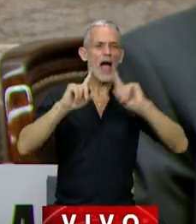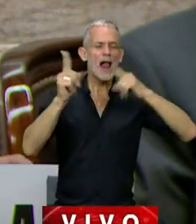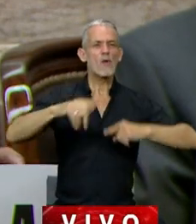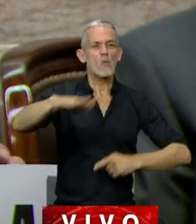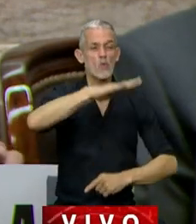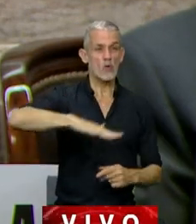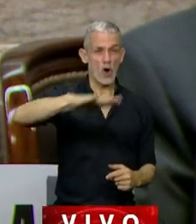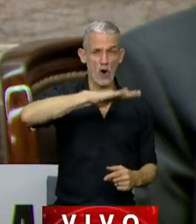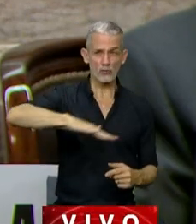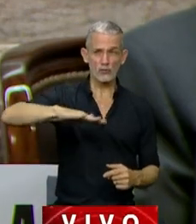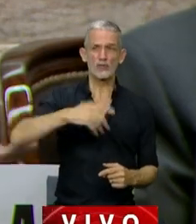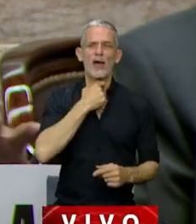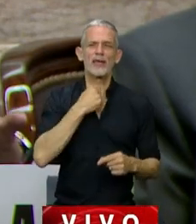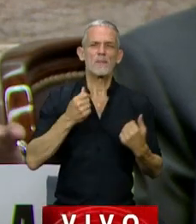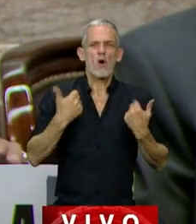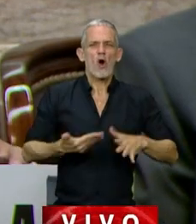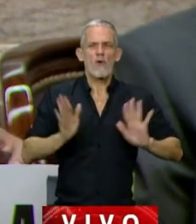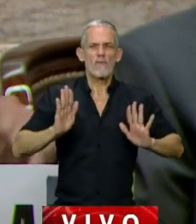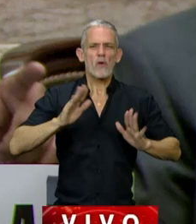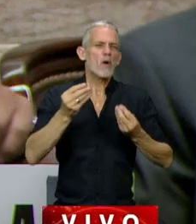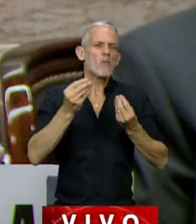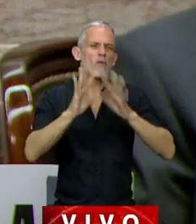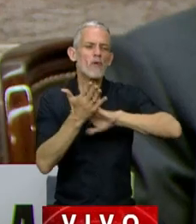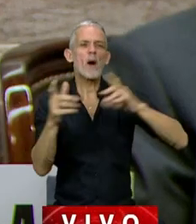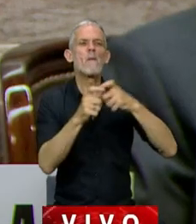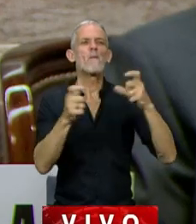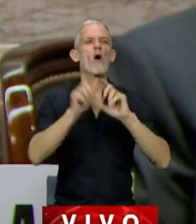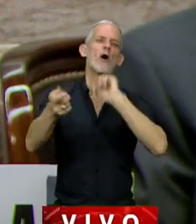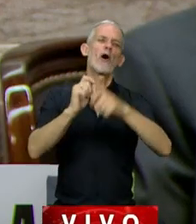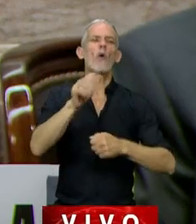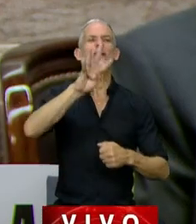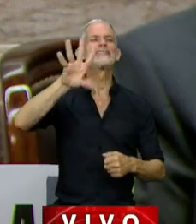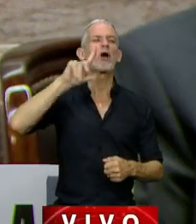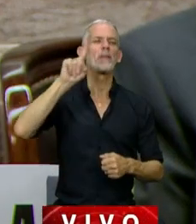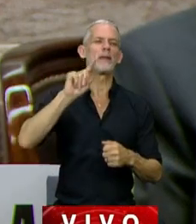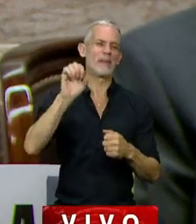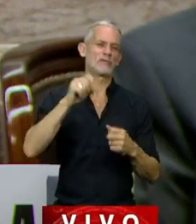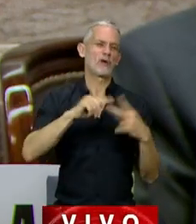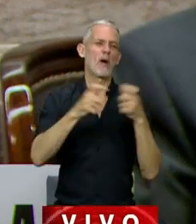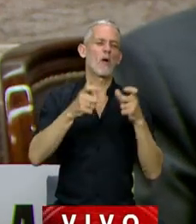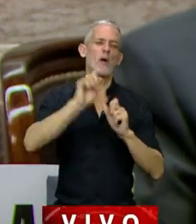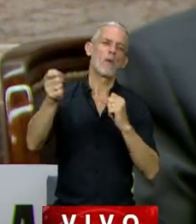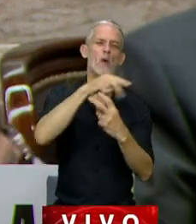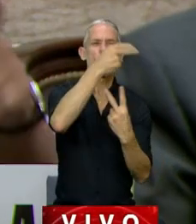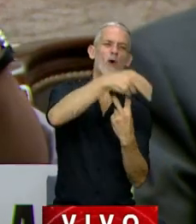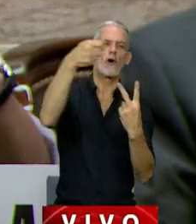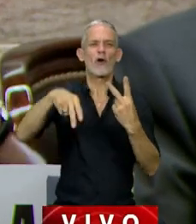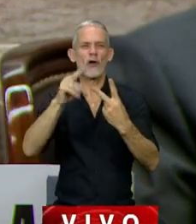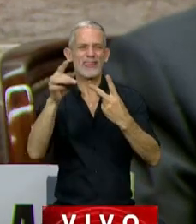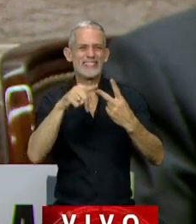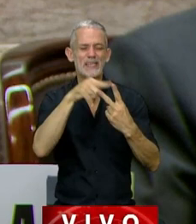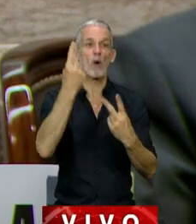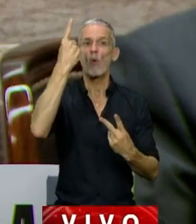Algunos quieren conformarlo con este bono de 45 mil pesos en dos cuotas por única